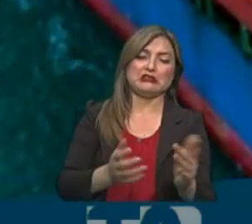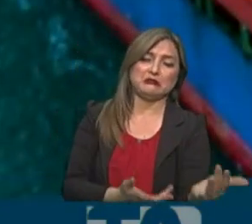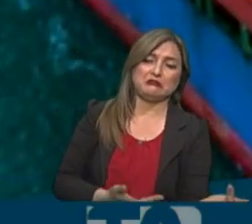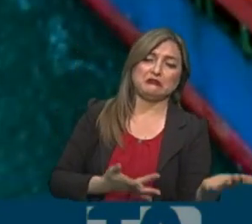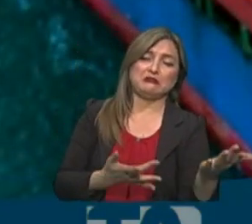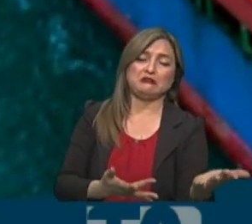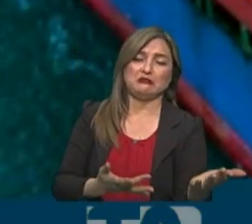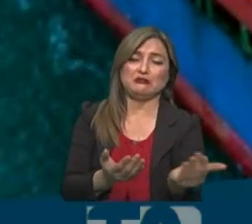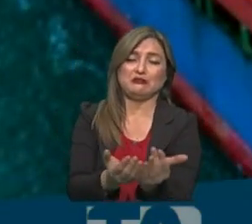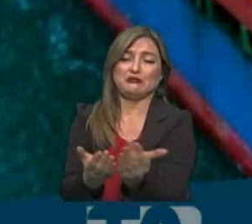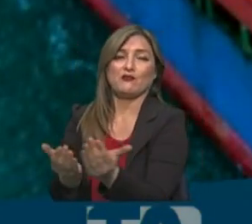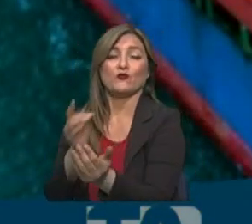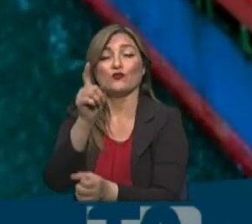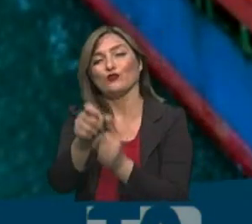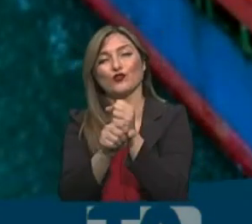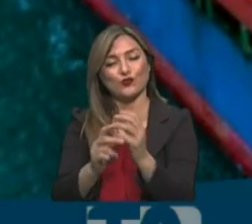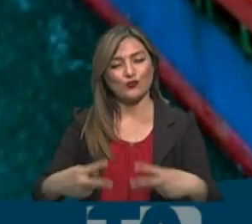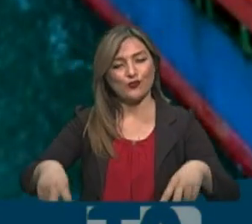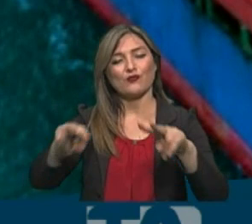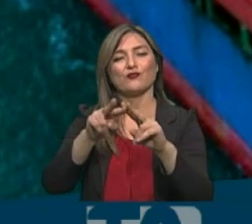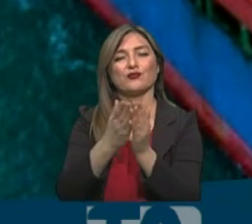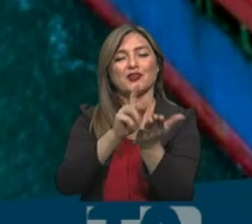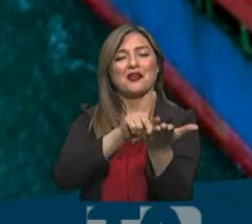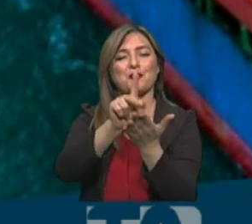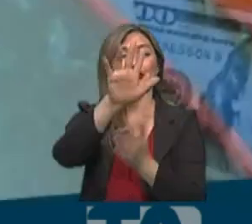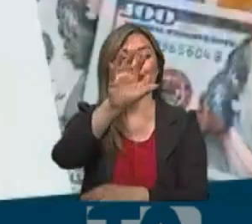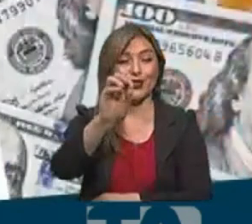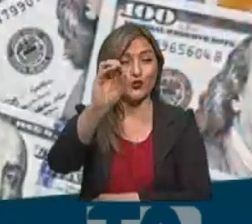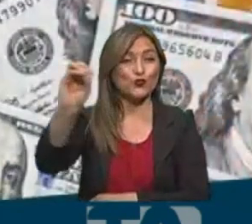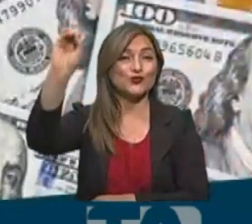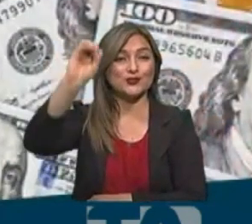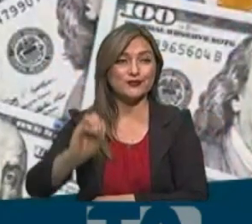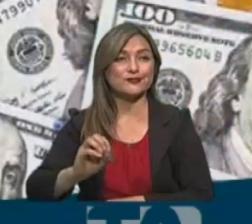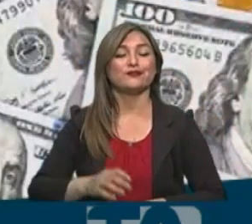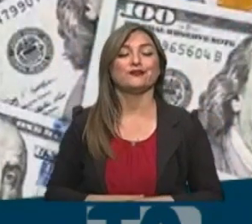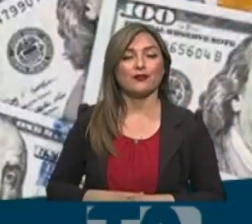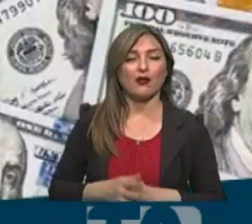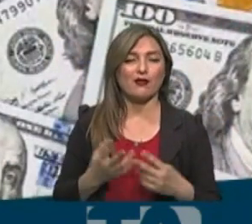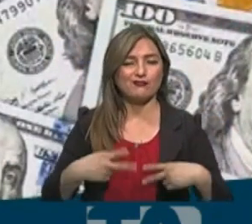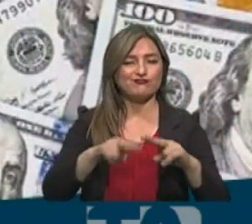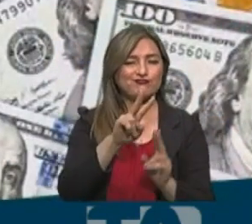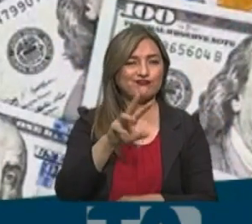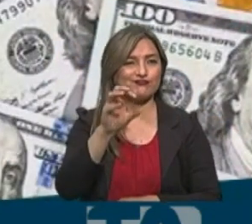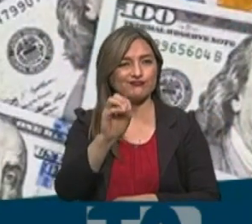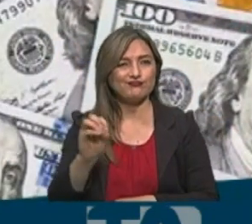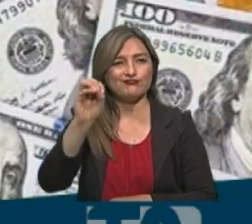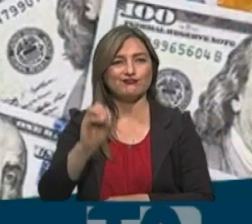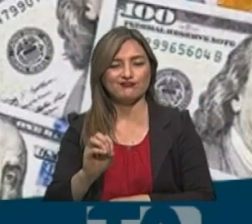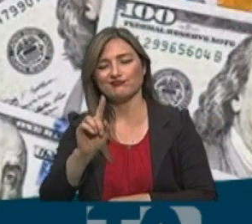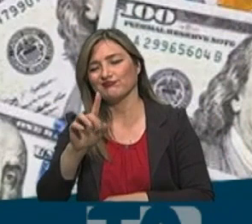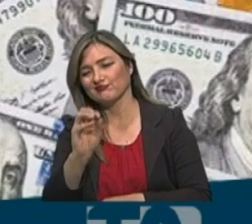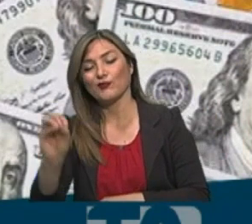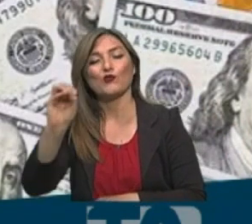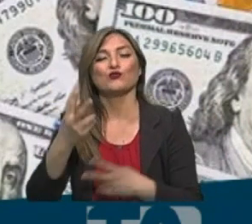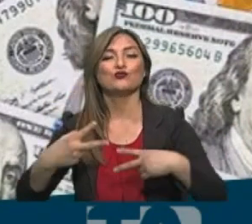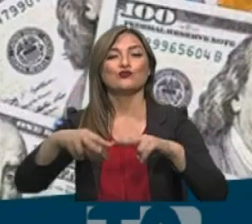flete naviero en un año aumentó su valor en un 500%. Asimismo, se incrementó entre 20 y 100% el